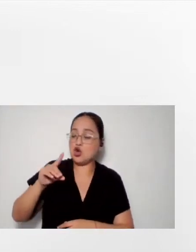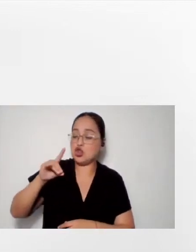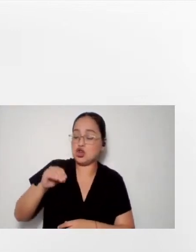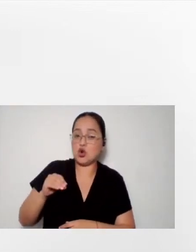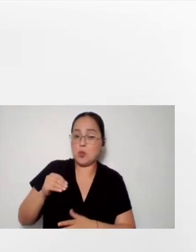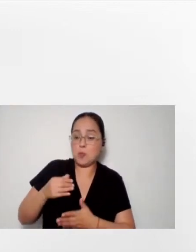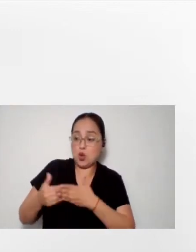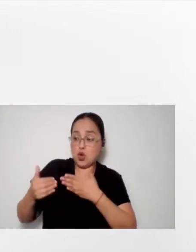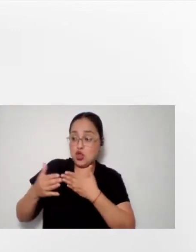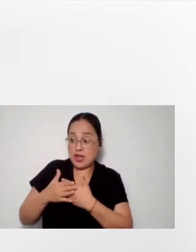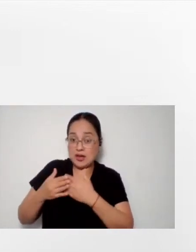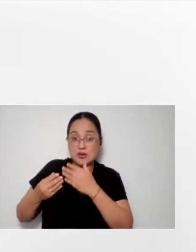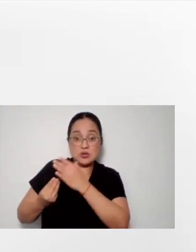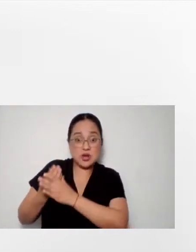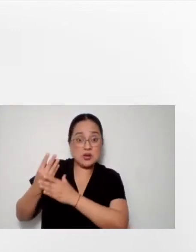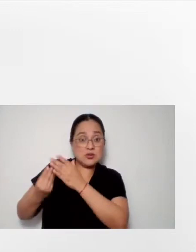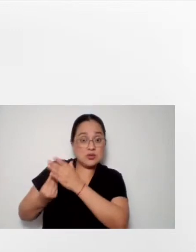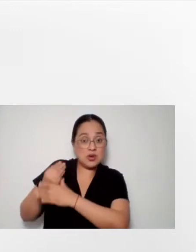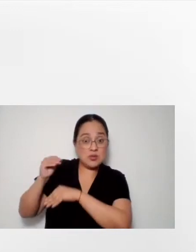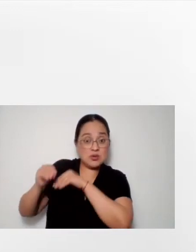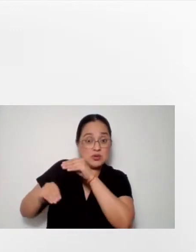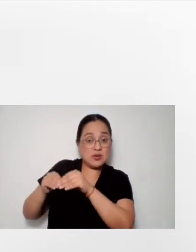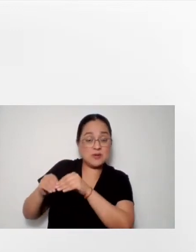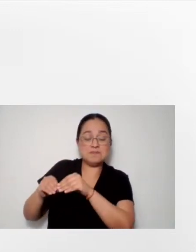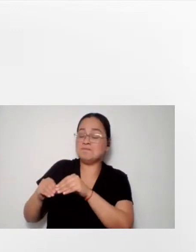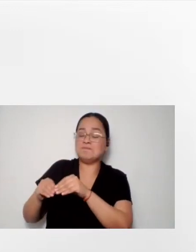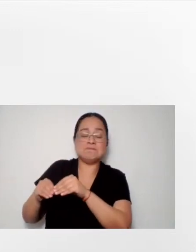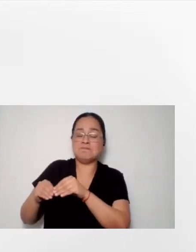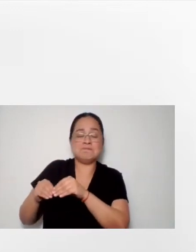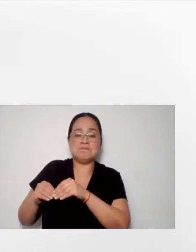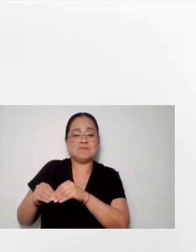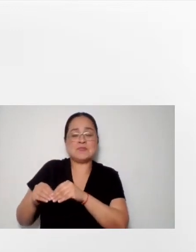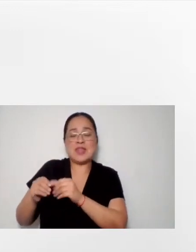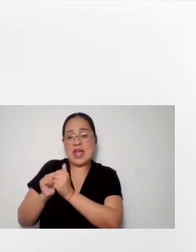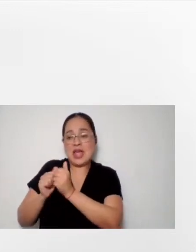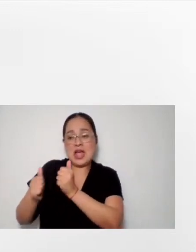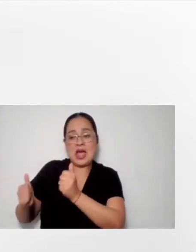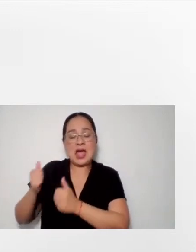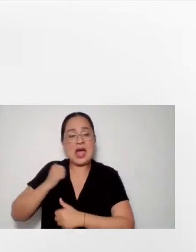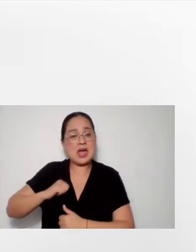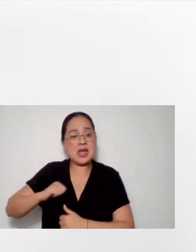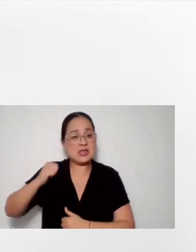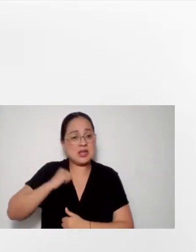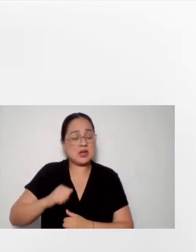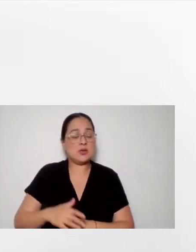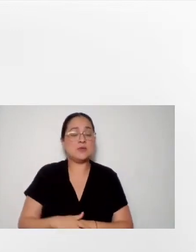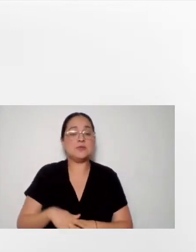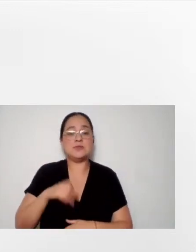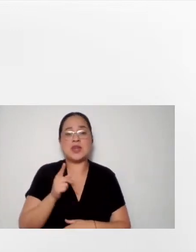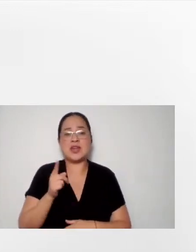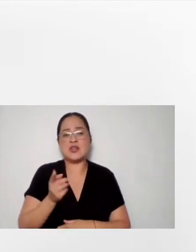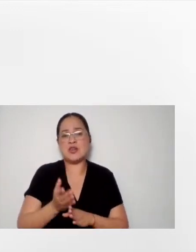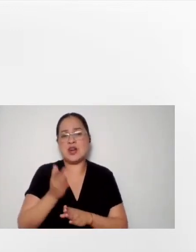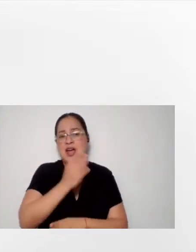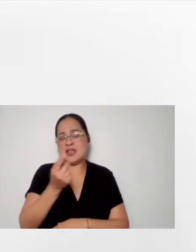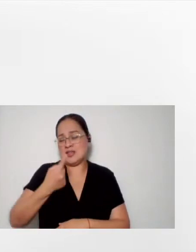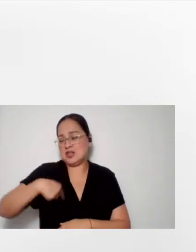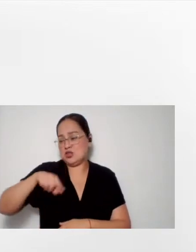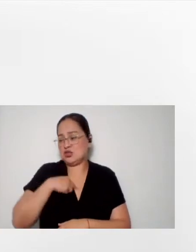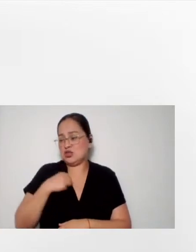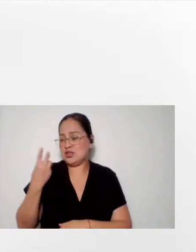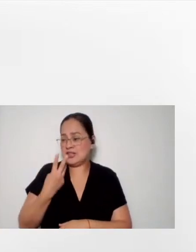están actualizados conforme a la jurisprudencia de la Corte y además, creo que en algún punto lo mencionamos las tres, la